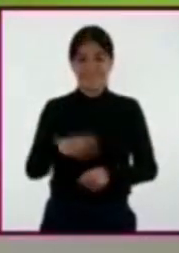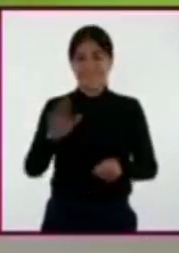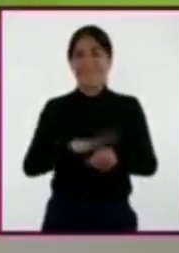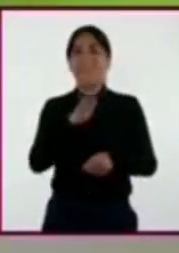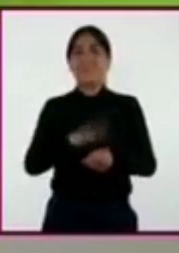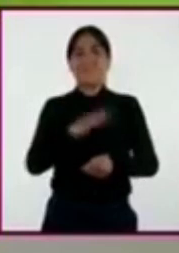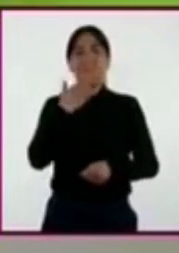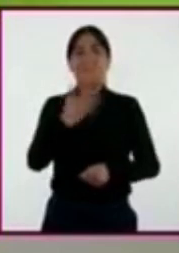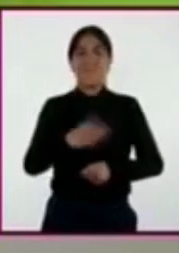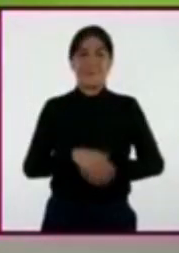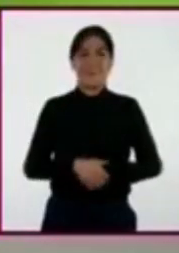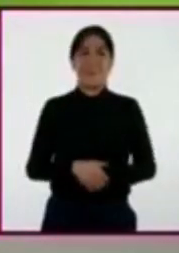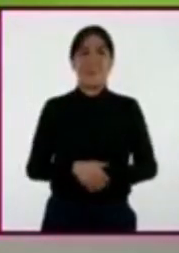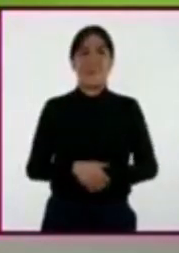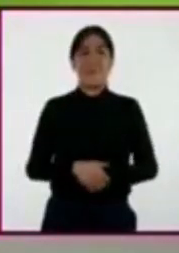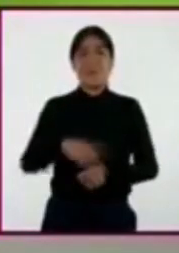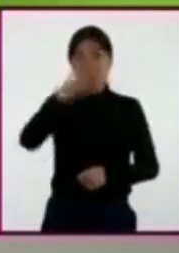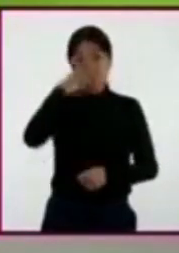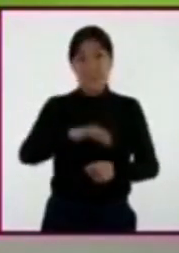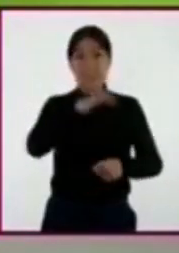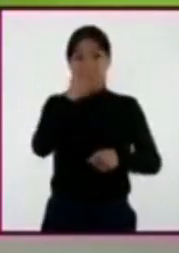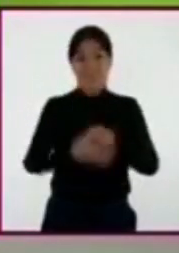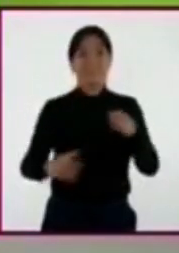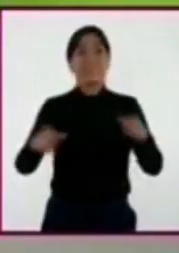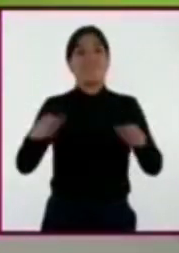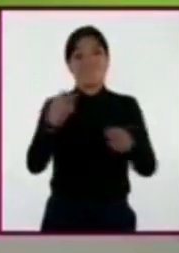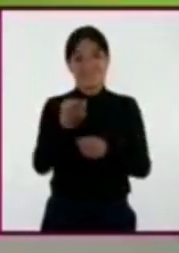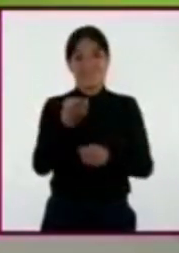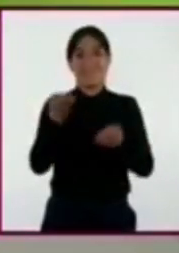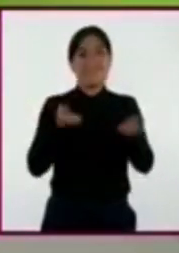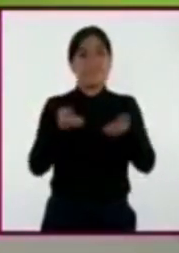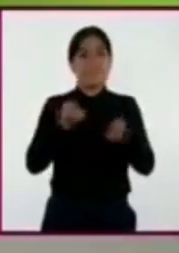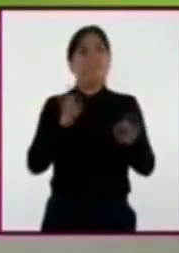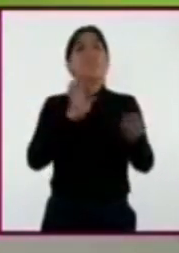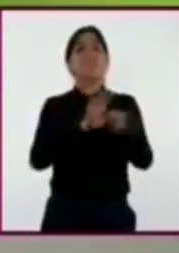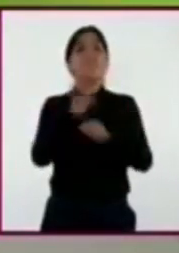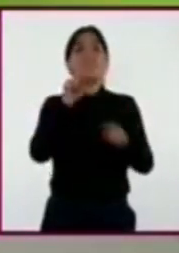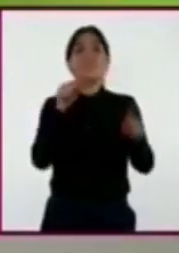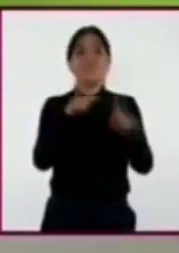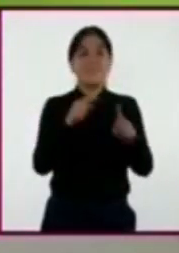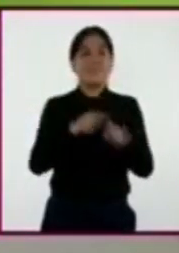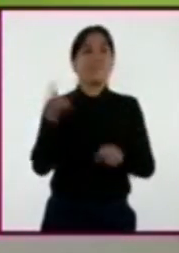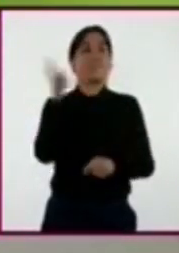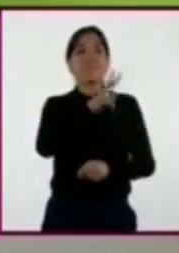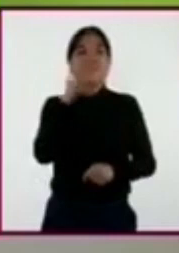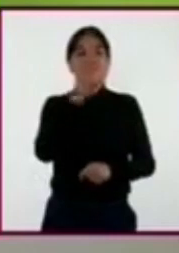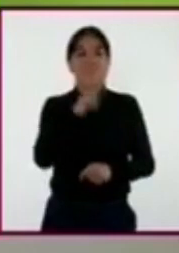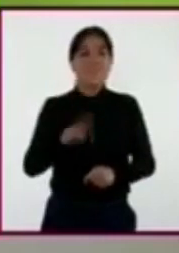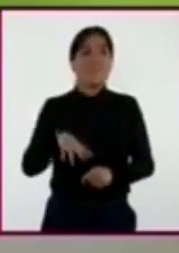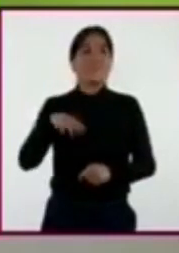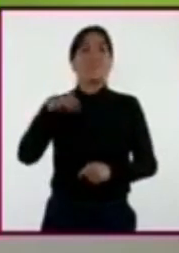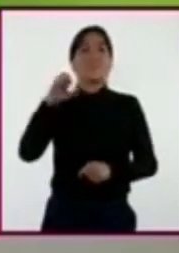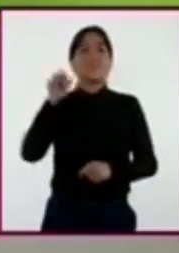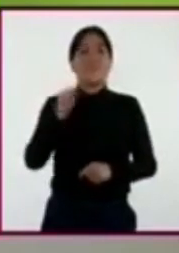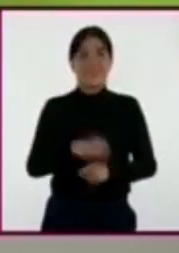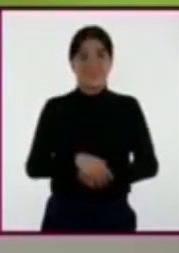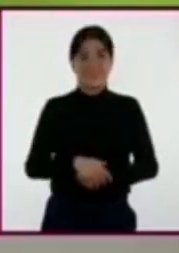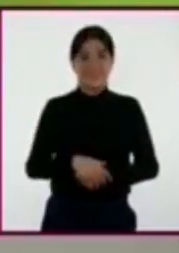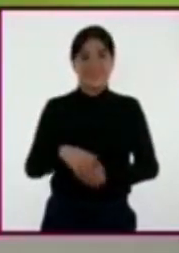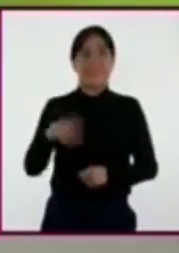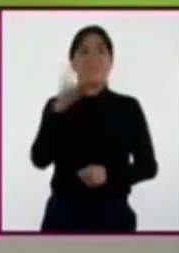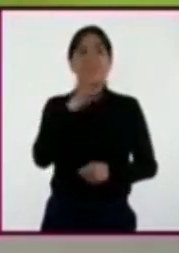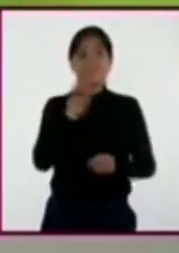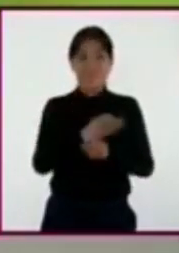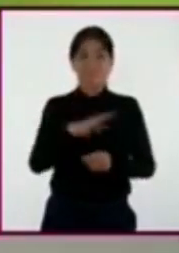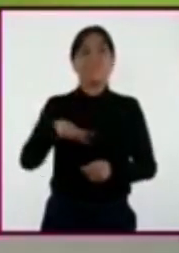Excelente. Para finalizar la sesión, nos enfocaremos en la respiración. Vamos a inhalar